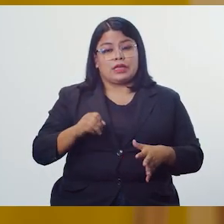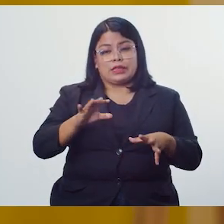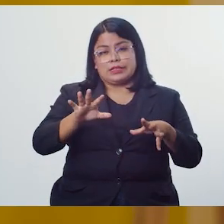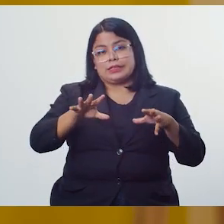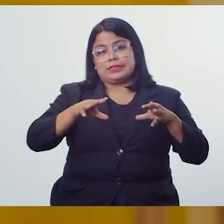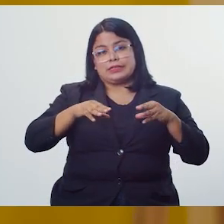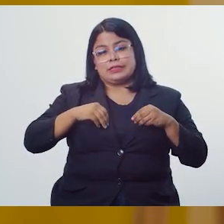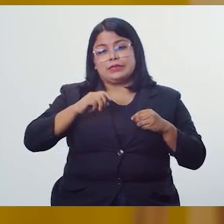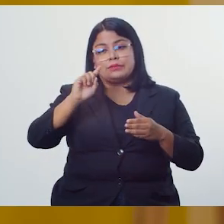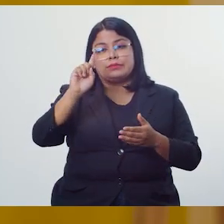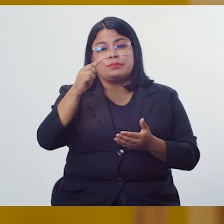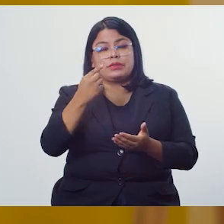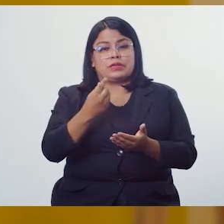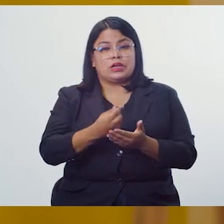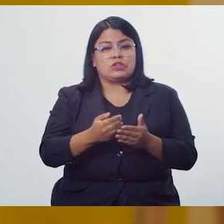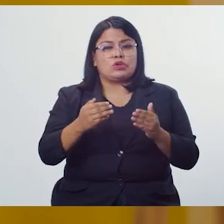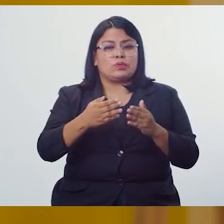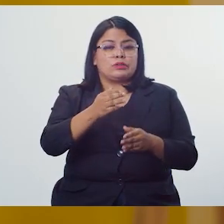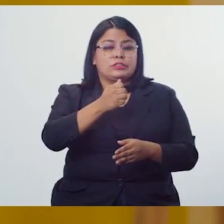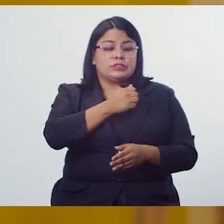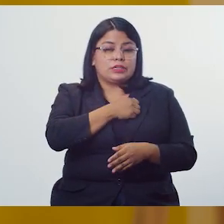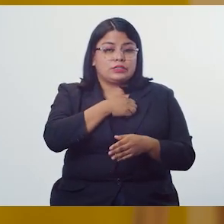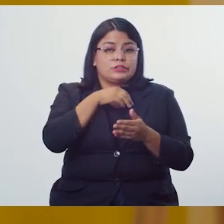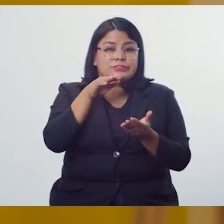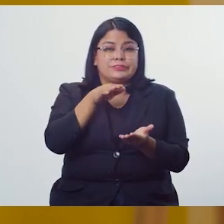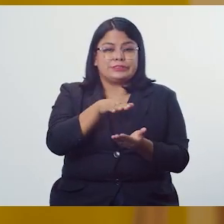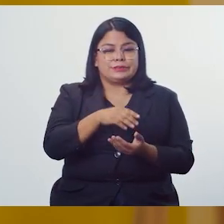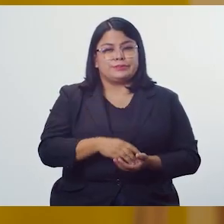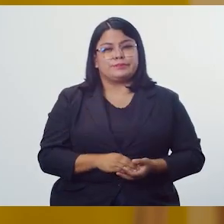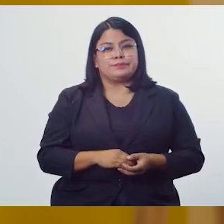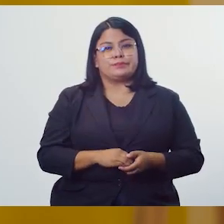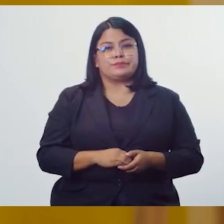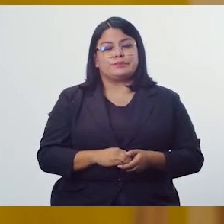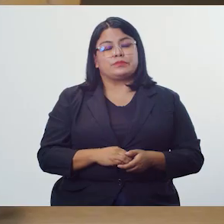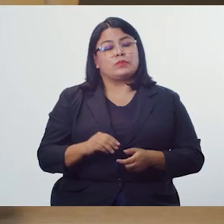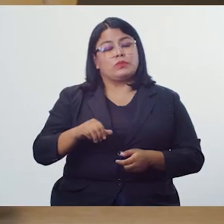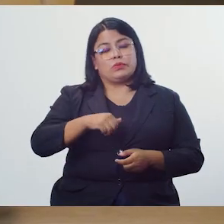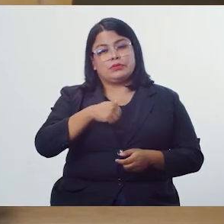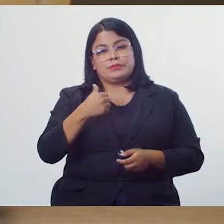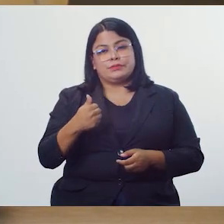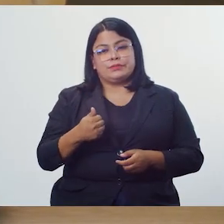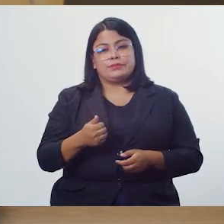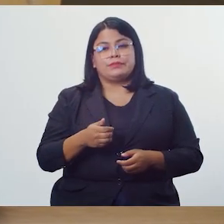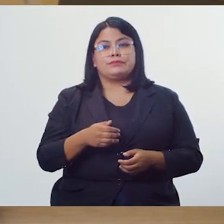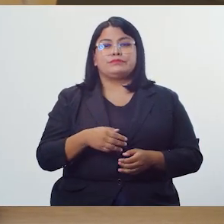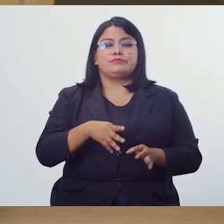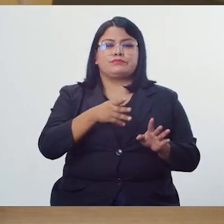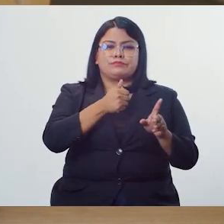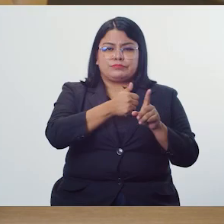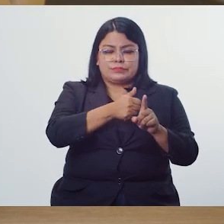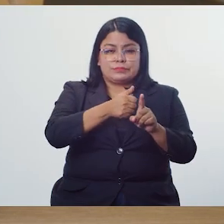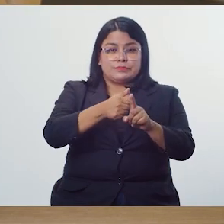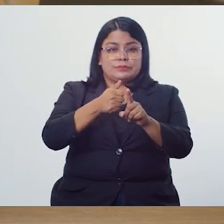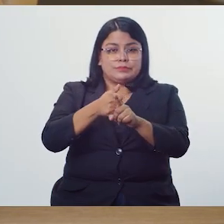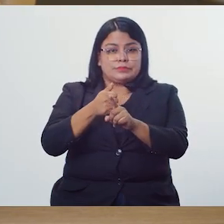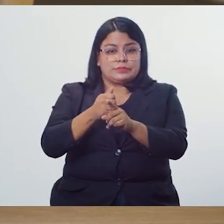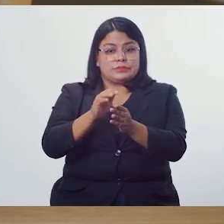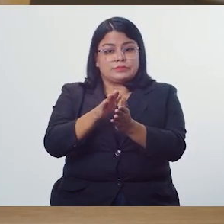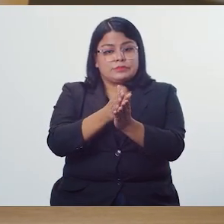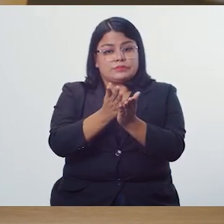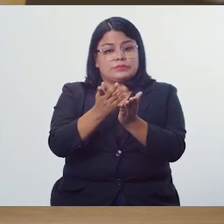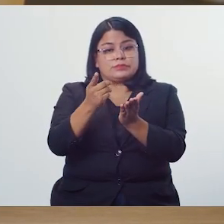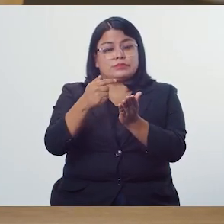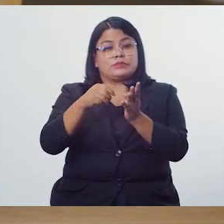primer grado y el producto de la unidad. Por otra parte, cada una de las secciones que tienen las